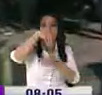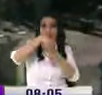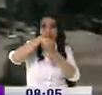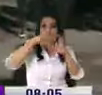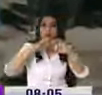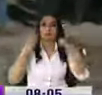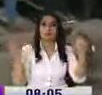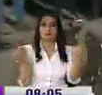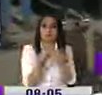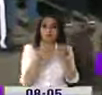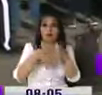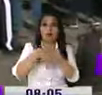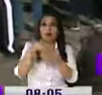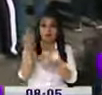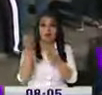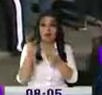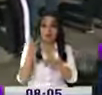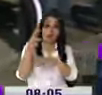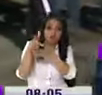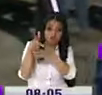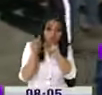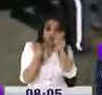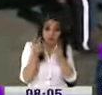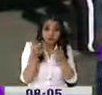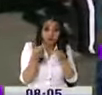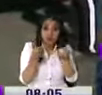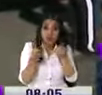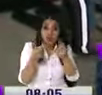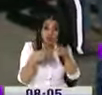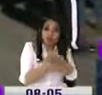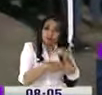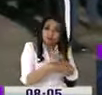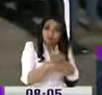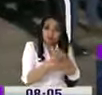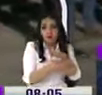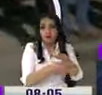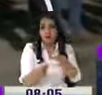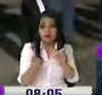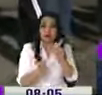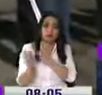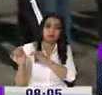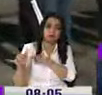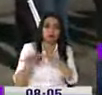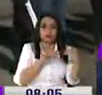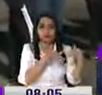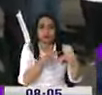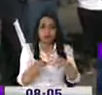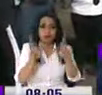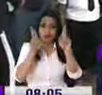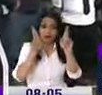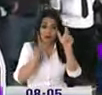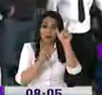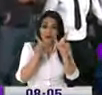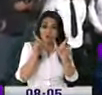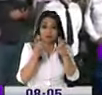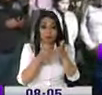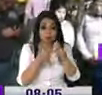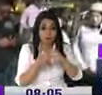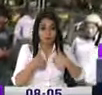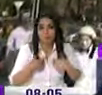las afueras para controlar el ingreso, la salida de los ciudadanos y en los sitios de concentración masiva. Entonces nosotros esperamos que no se dé ningún